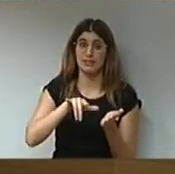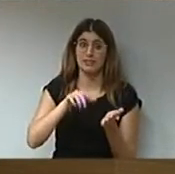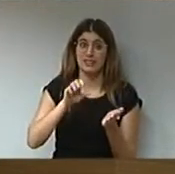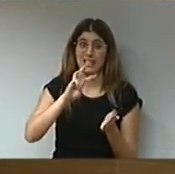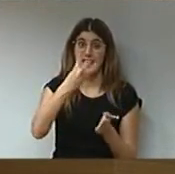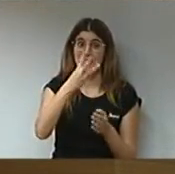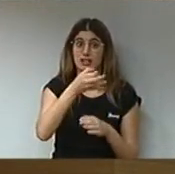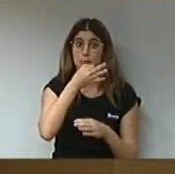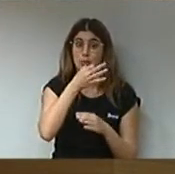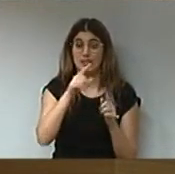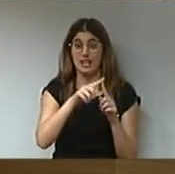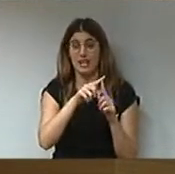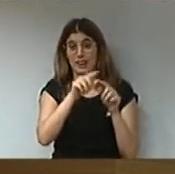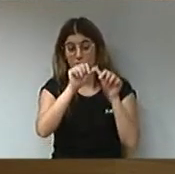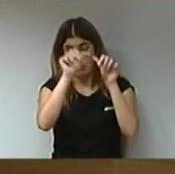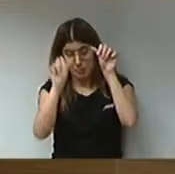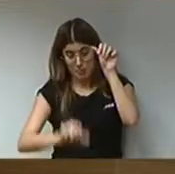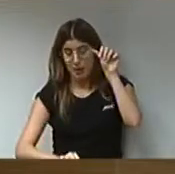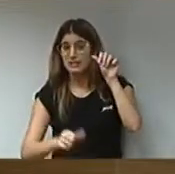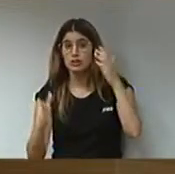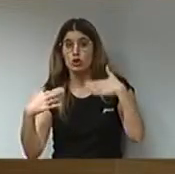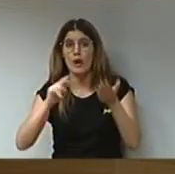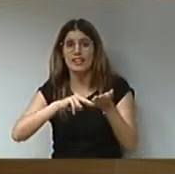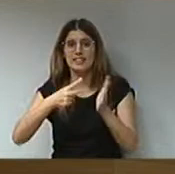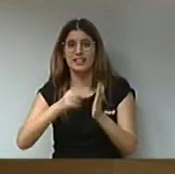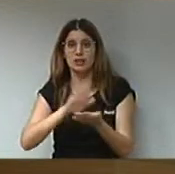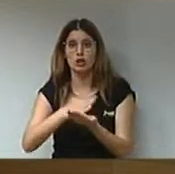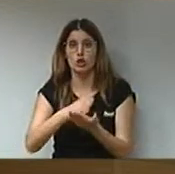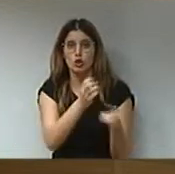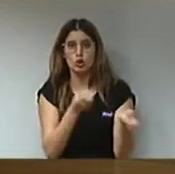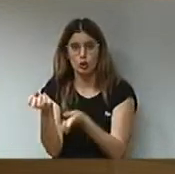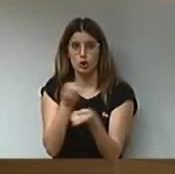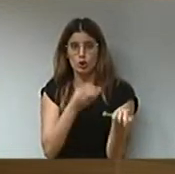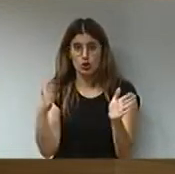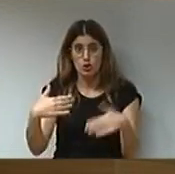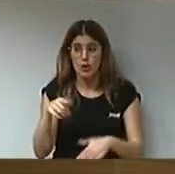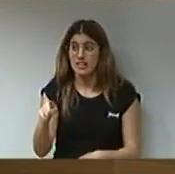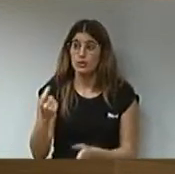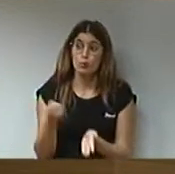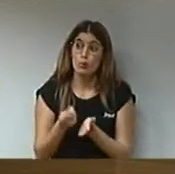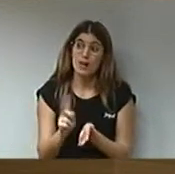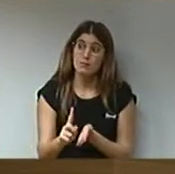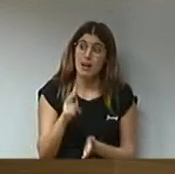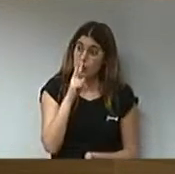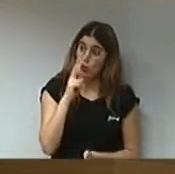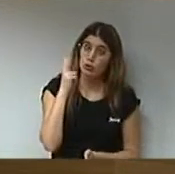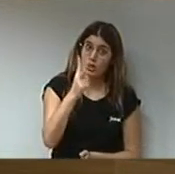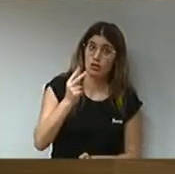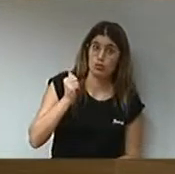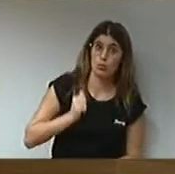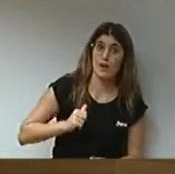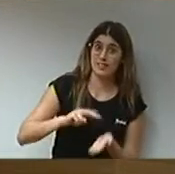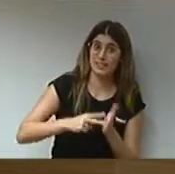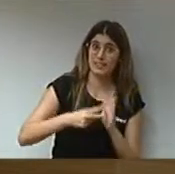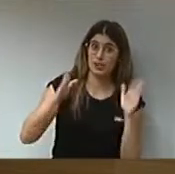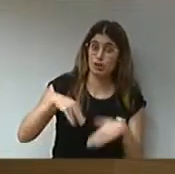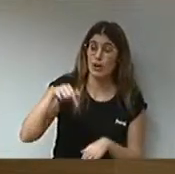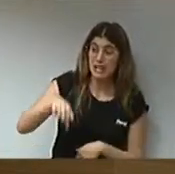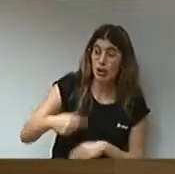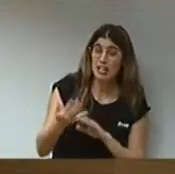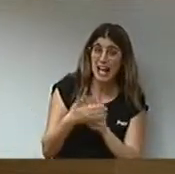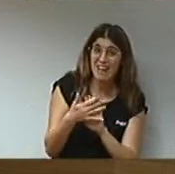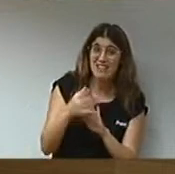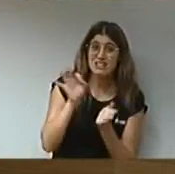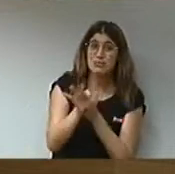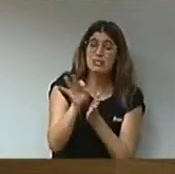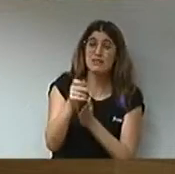hay técnico que haga de enlace entre el centro de emergencias y el puesto de mando. Y usted, que no le ha pagado durante 2 años esas guardias y no hemos tenido técnicos, habla hoy de